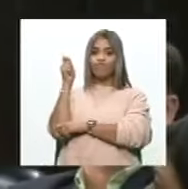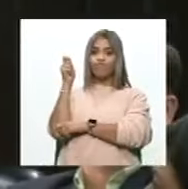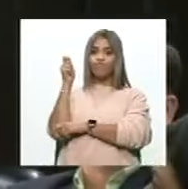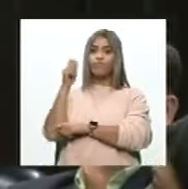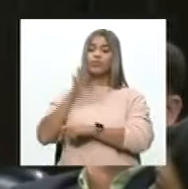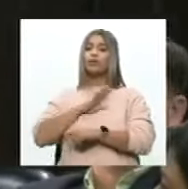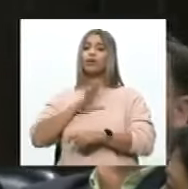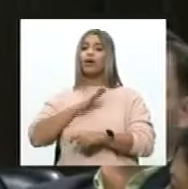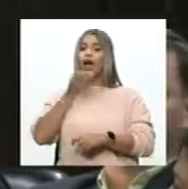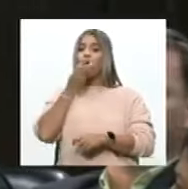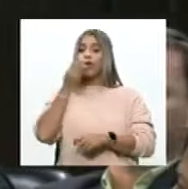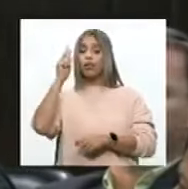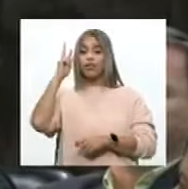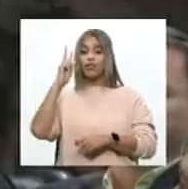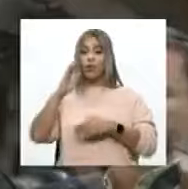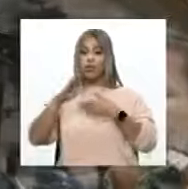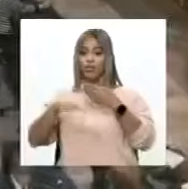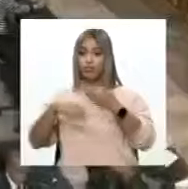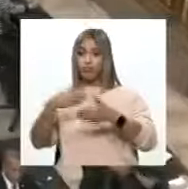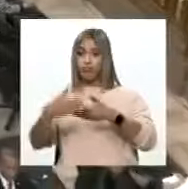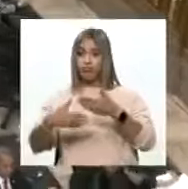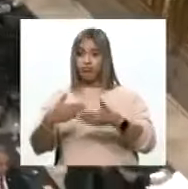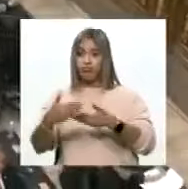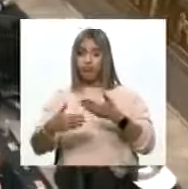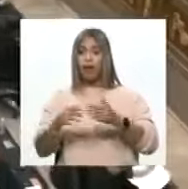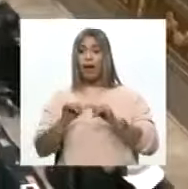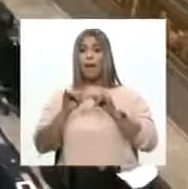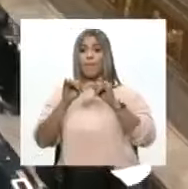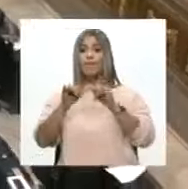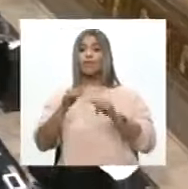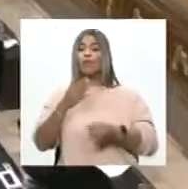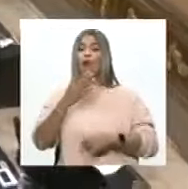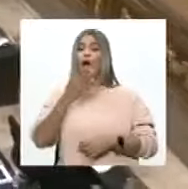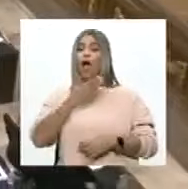Después de estos acontecimientos, el propio